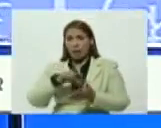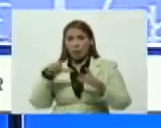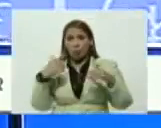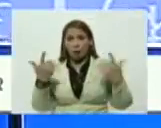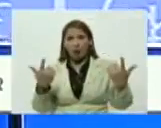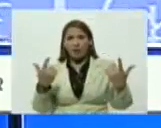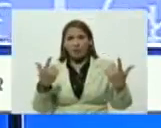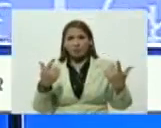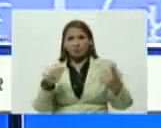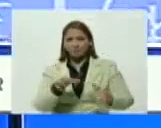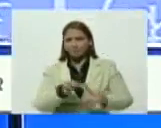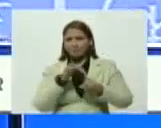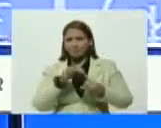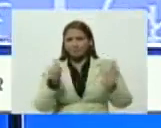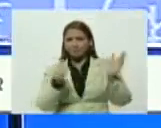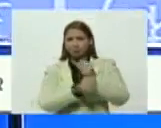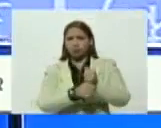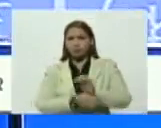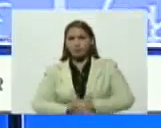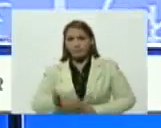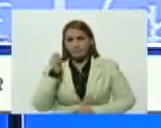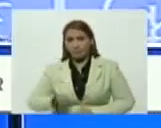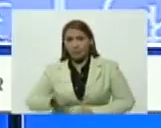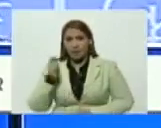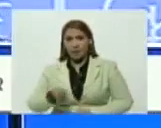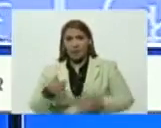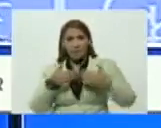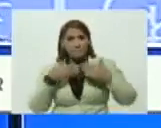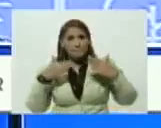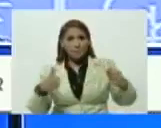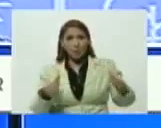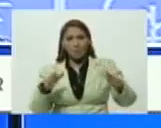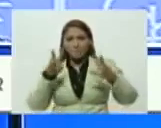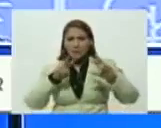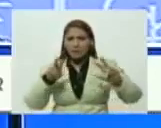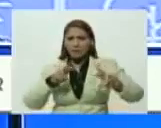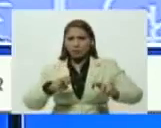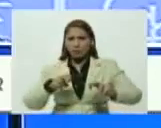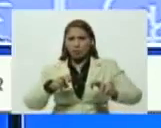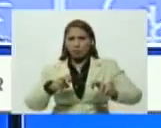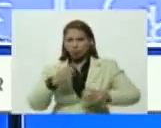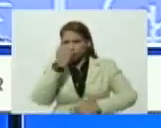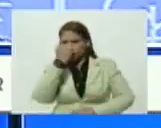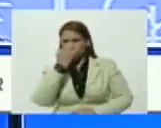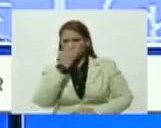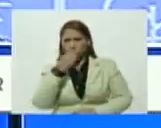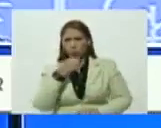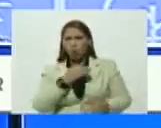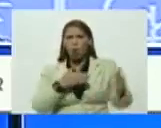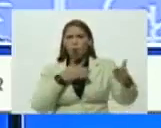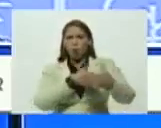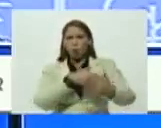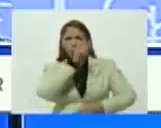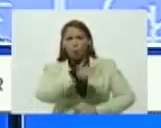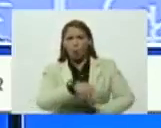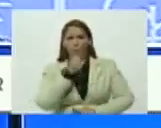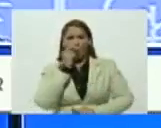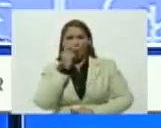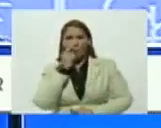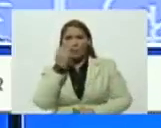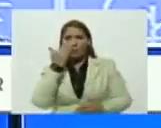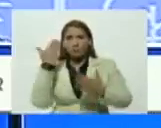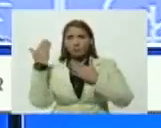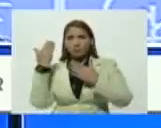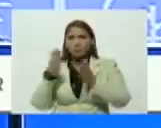La Fiscalía General de la República abrió investigación criminal sobre este hombre, Barreto Sira. Ahí están las imágenes, no sé por qué las